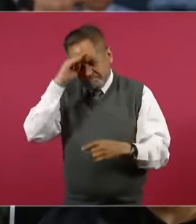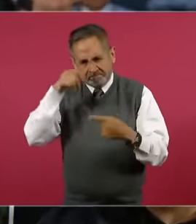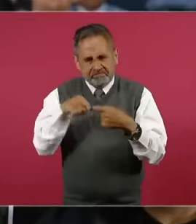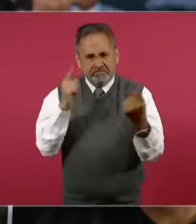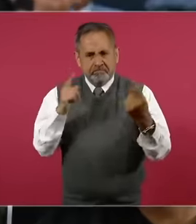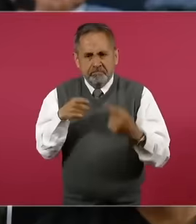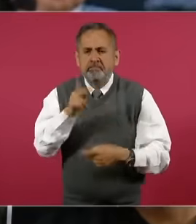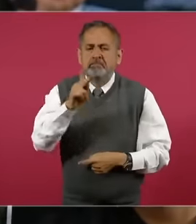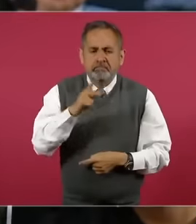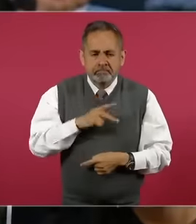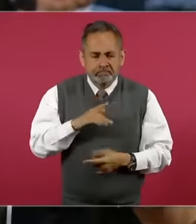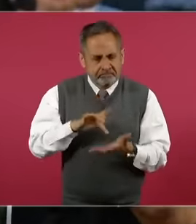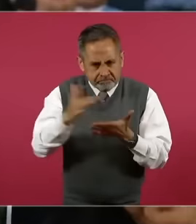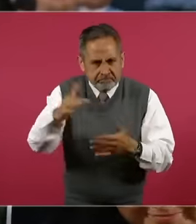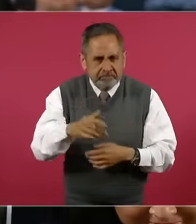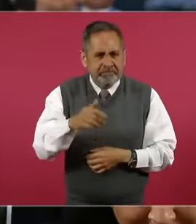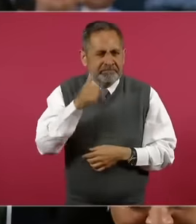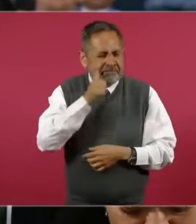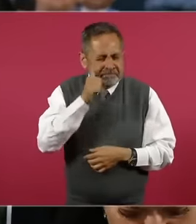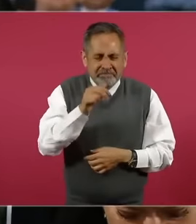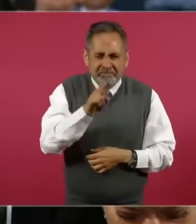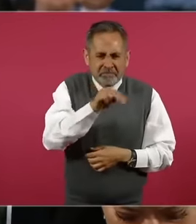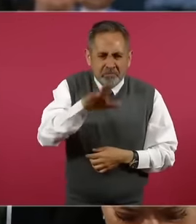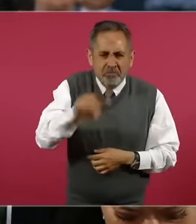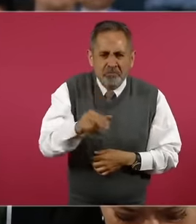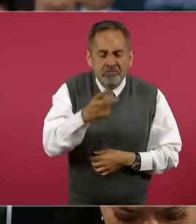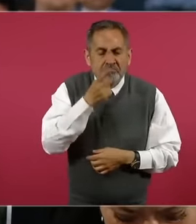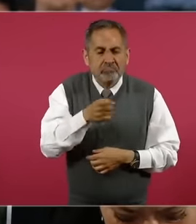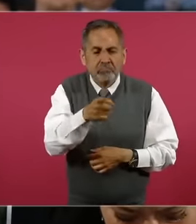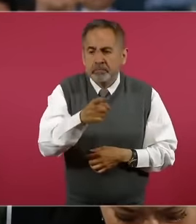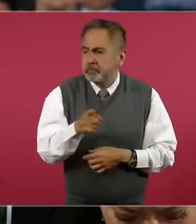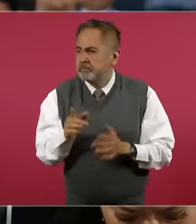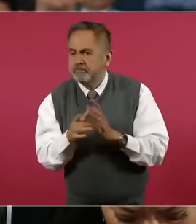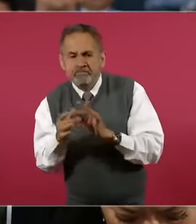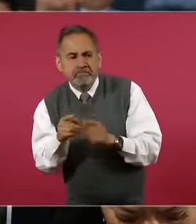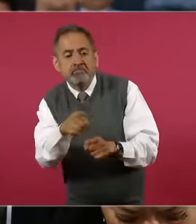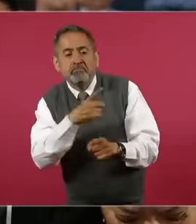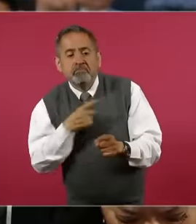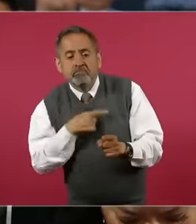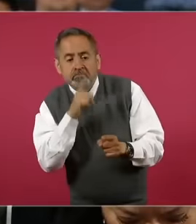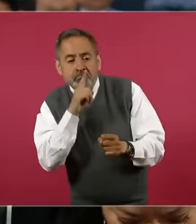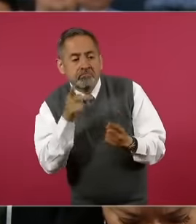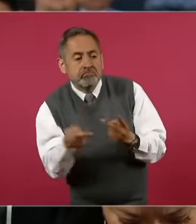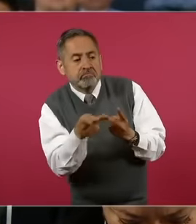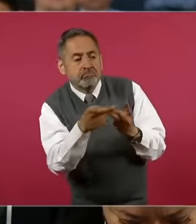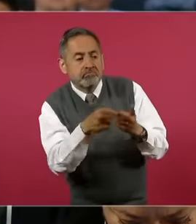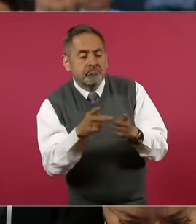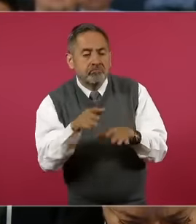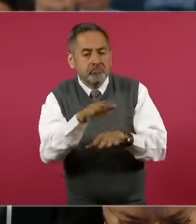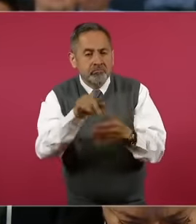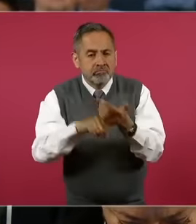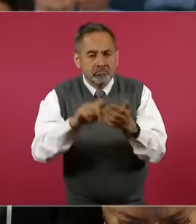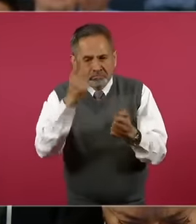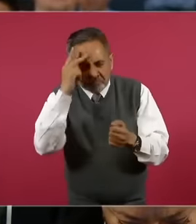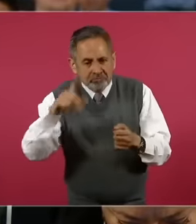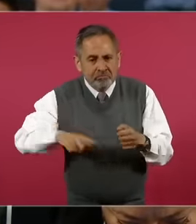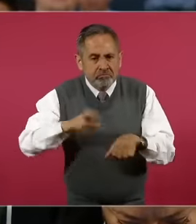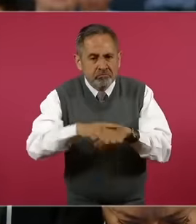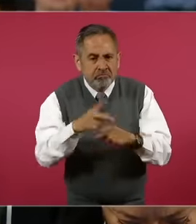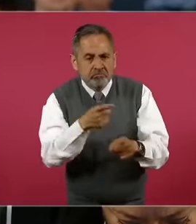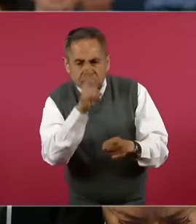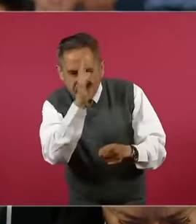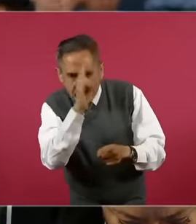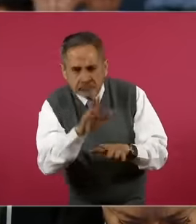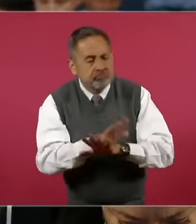quiero agradecer que nunca, nunca me dijo Jesús que preguntar sobre el gobernador de San Luis Potosí, ni me prohibieron